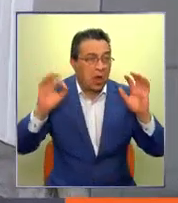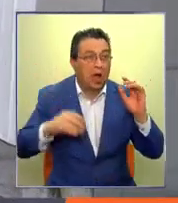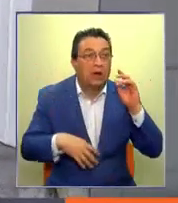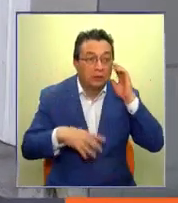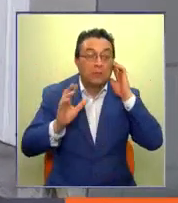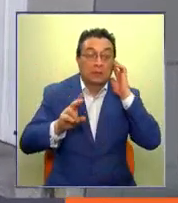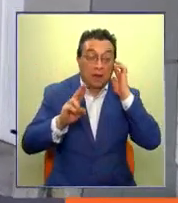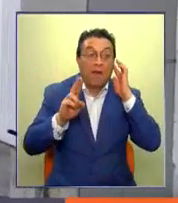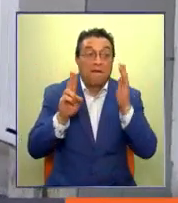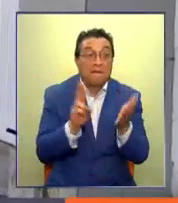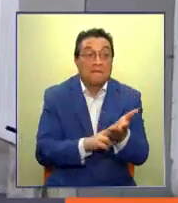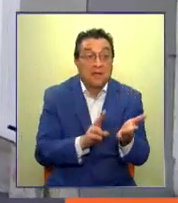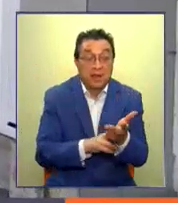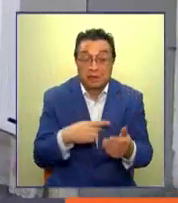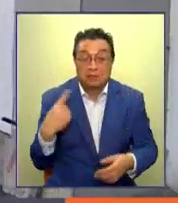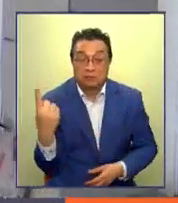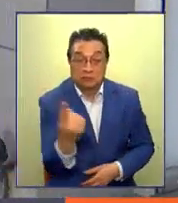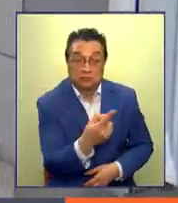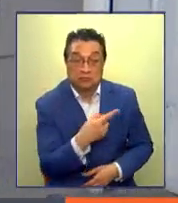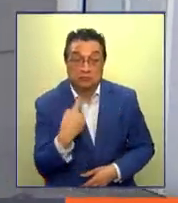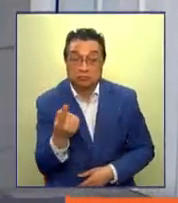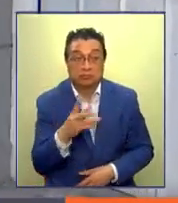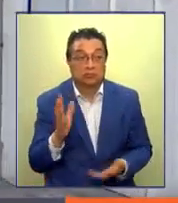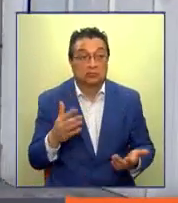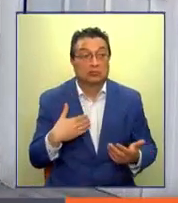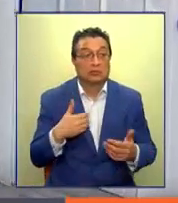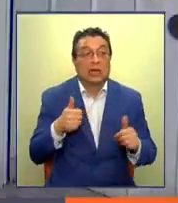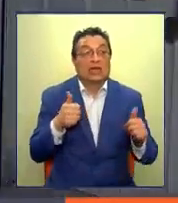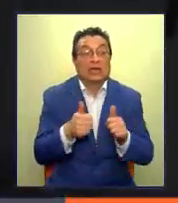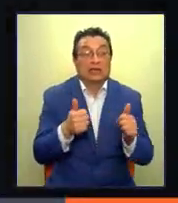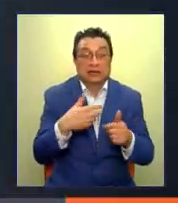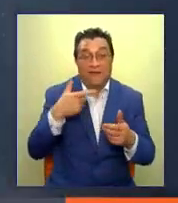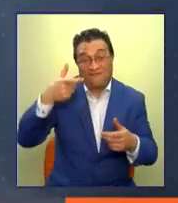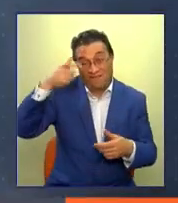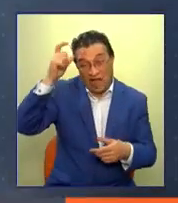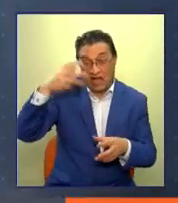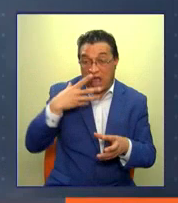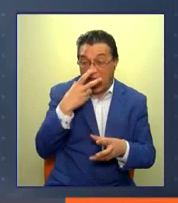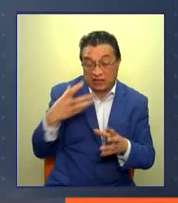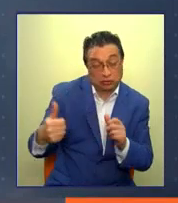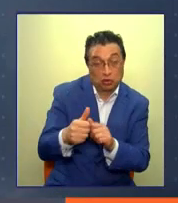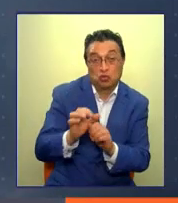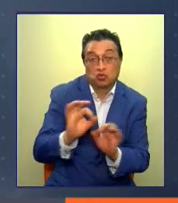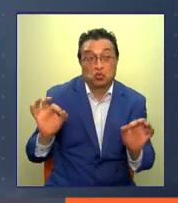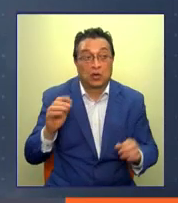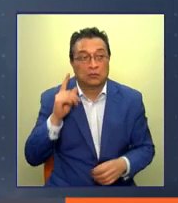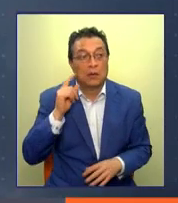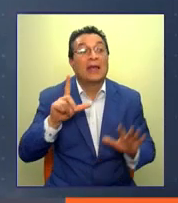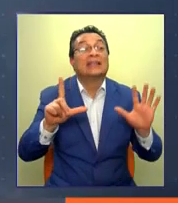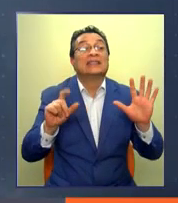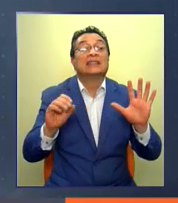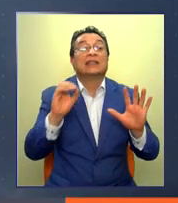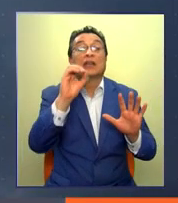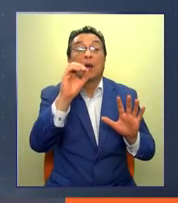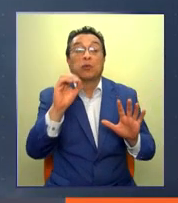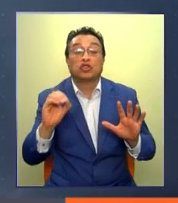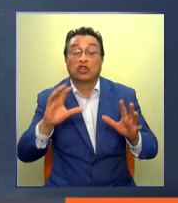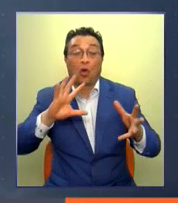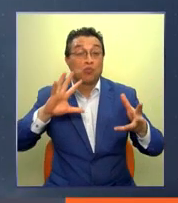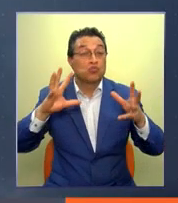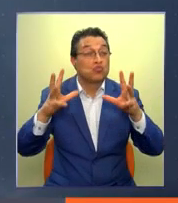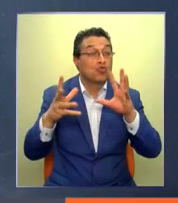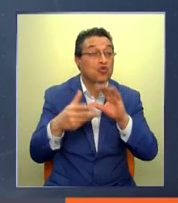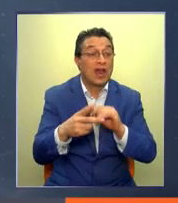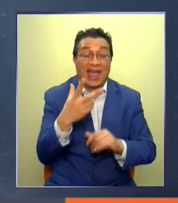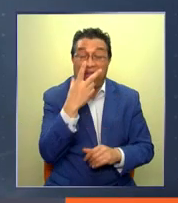nosotros en la ciudad no estamos cercanos a los gases de las vacas. Cerca del 70% de las emisiones mundiales de